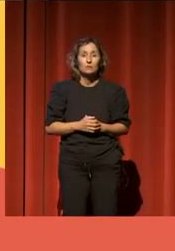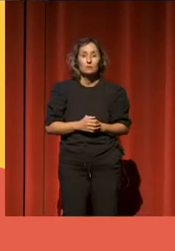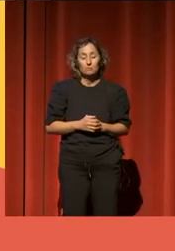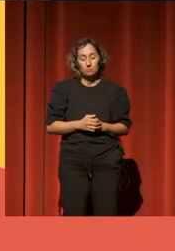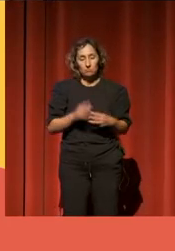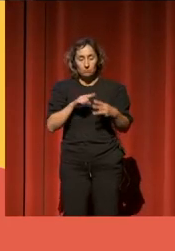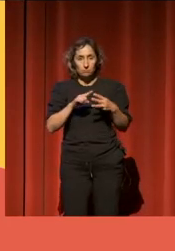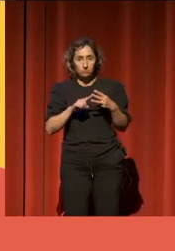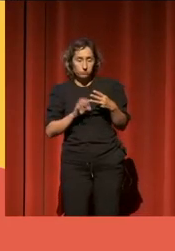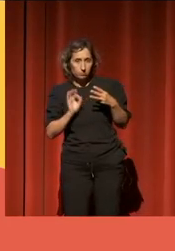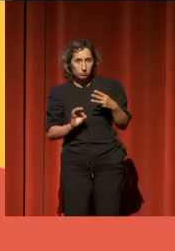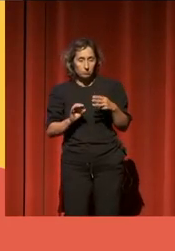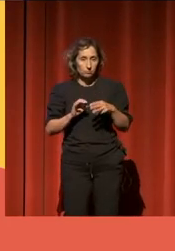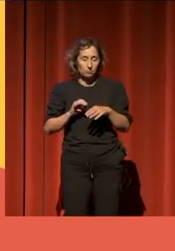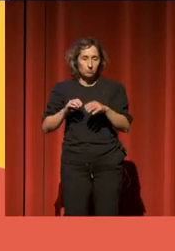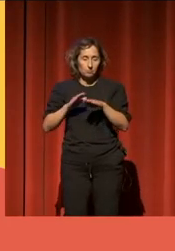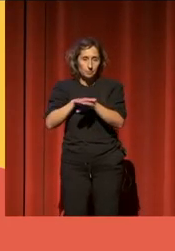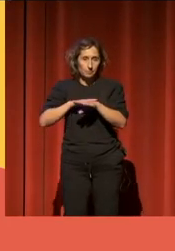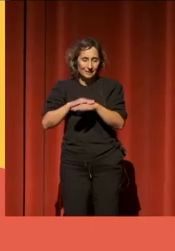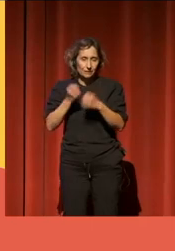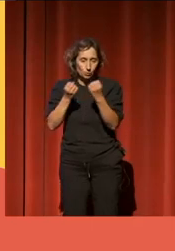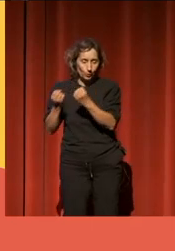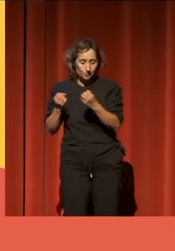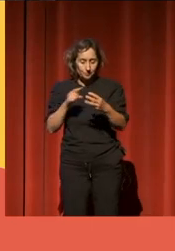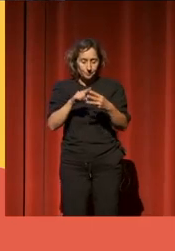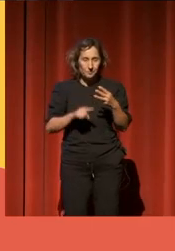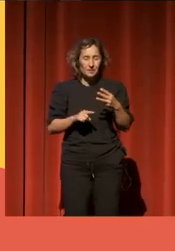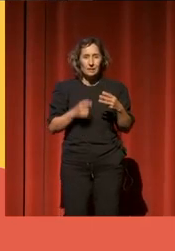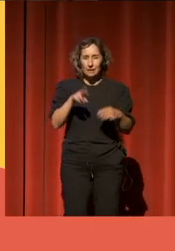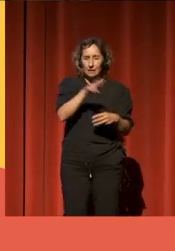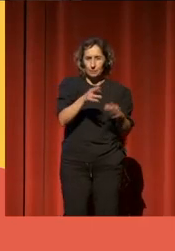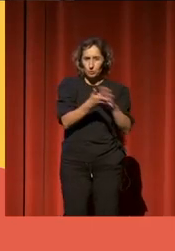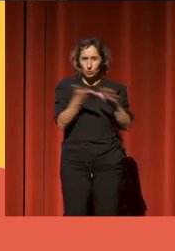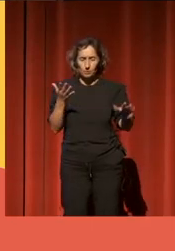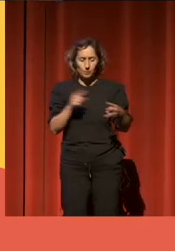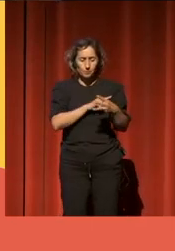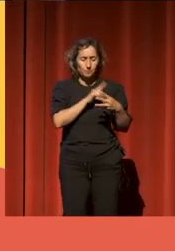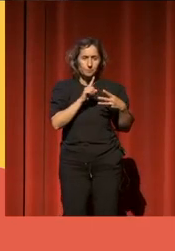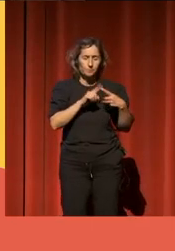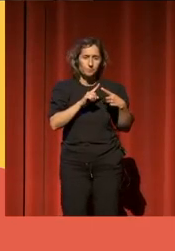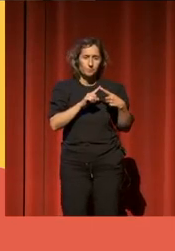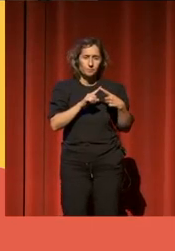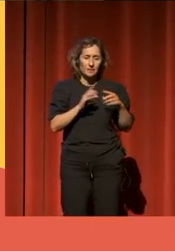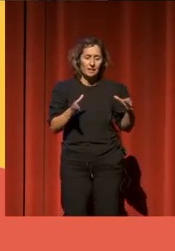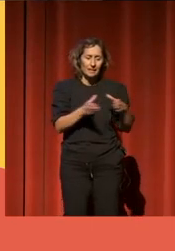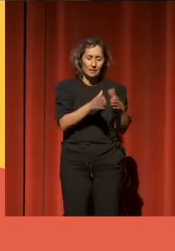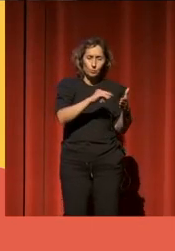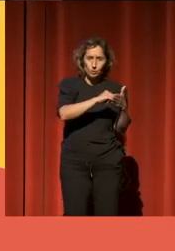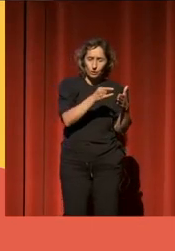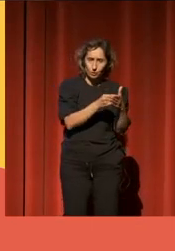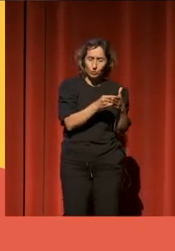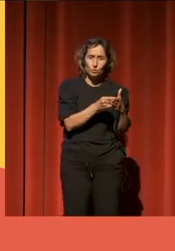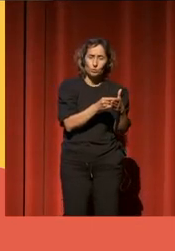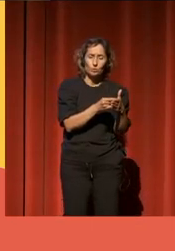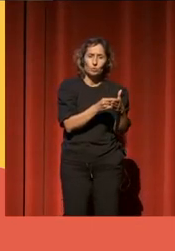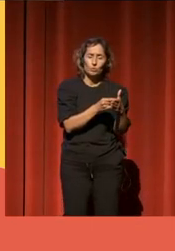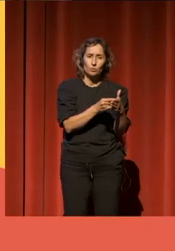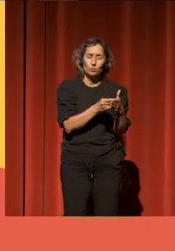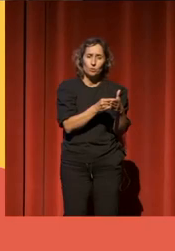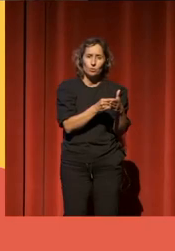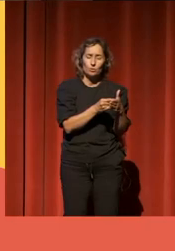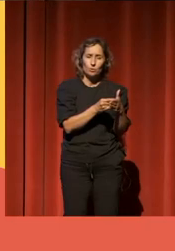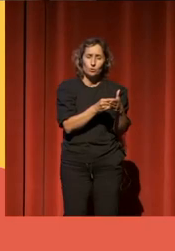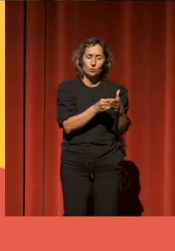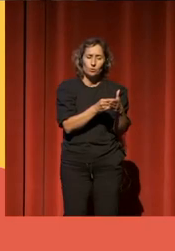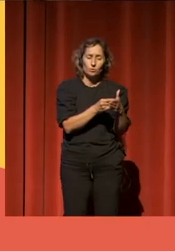institucionales eh las repaso rápidamente en primer lugar e en los equipos técnicos eh simplemente escuchando en la